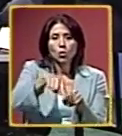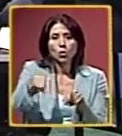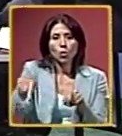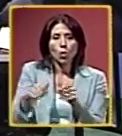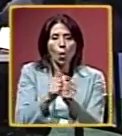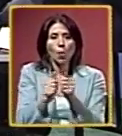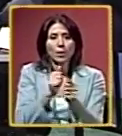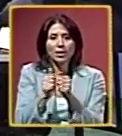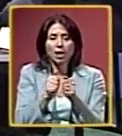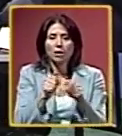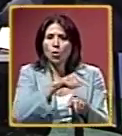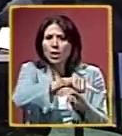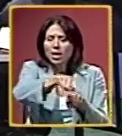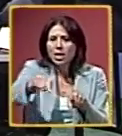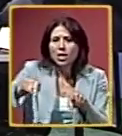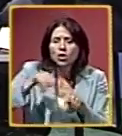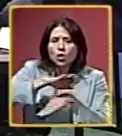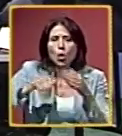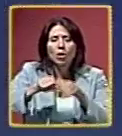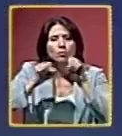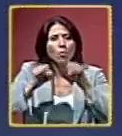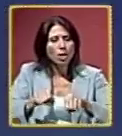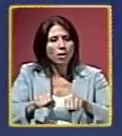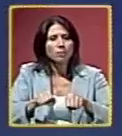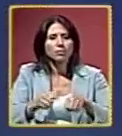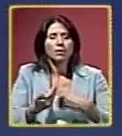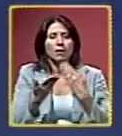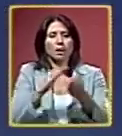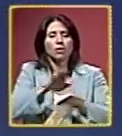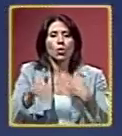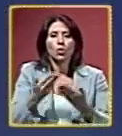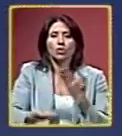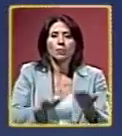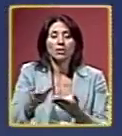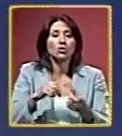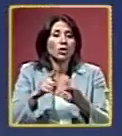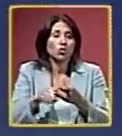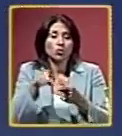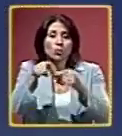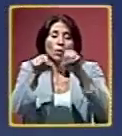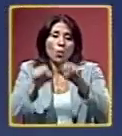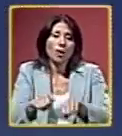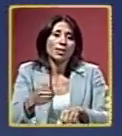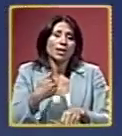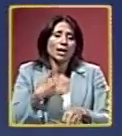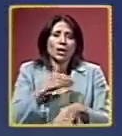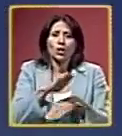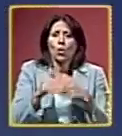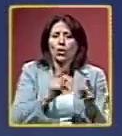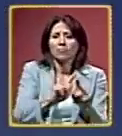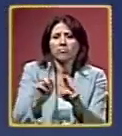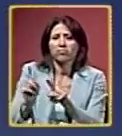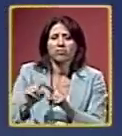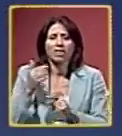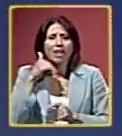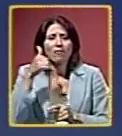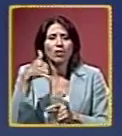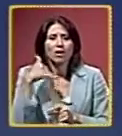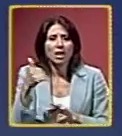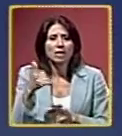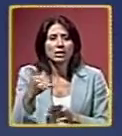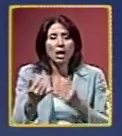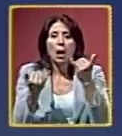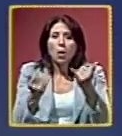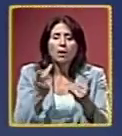vez todas capaces de dar todos los servicios. Entonces usted puede tener todas las telefonías. Cada vez más vamos a ir viendo la